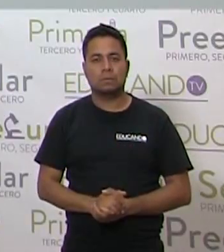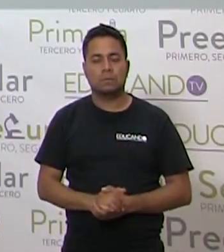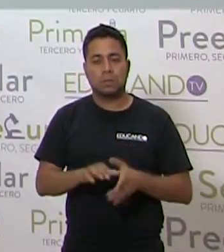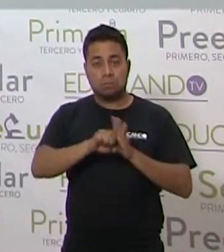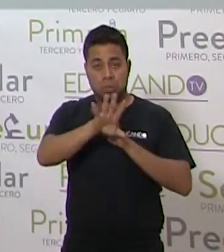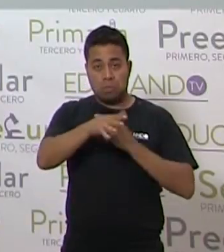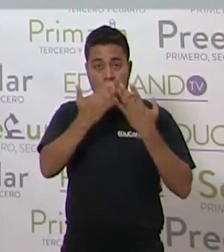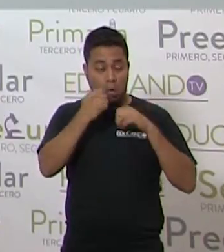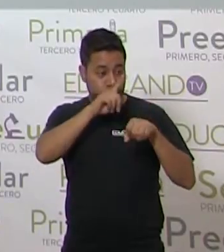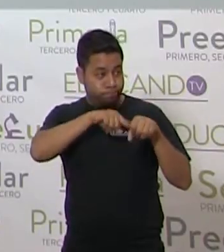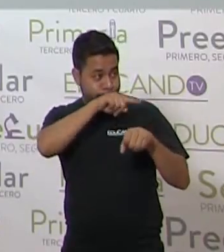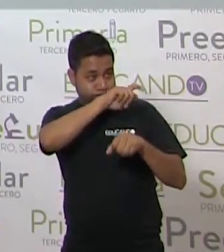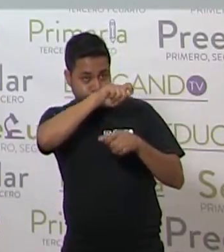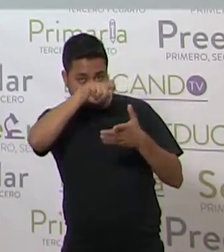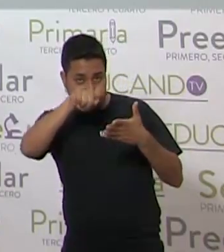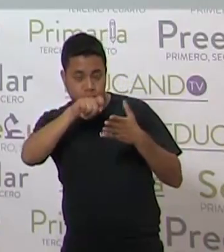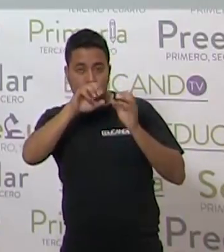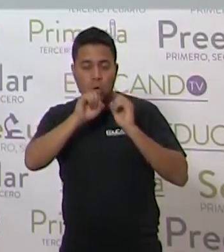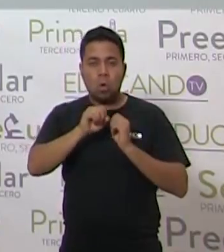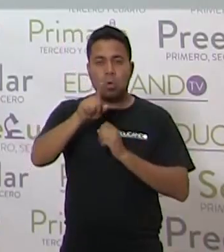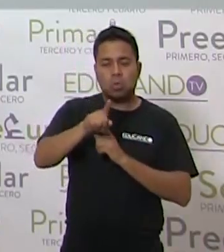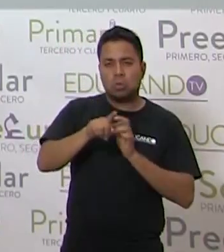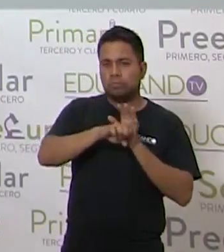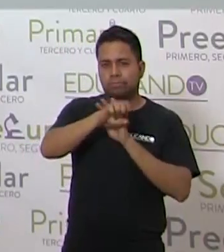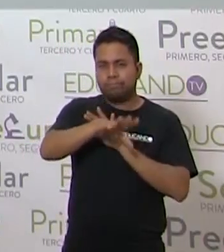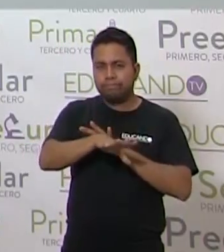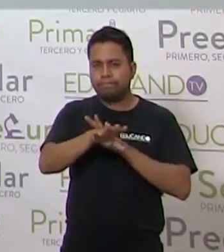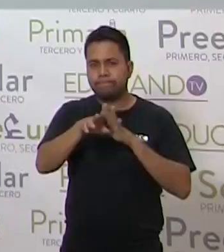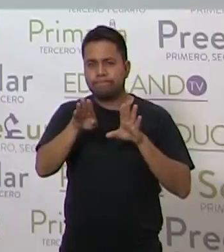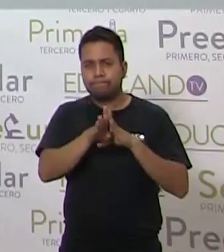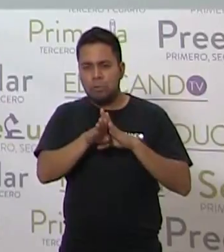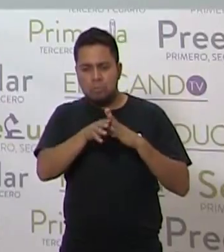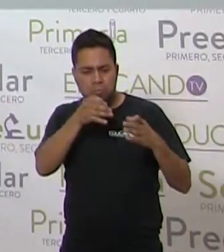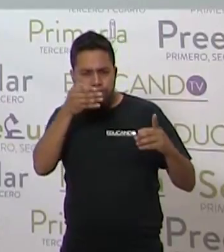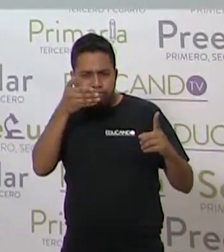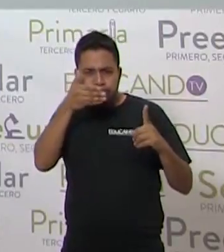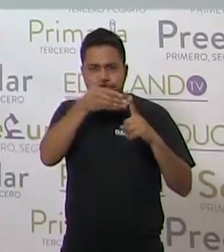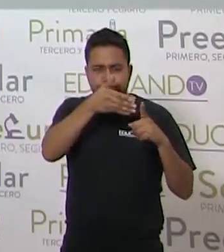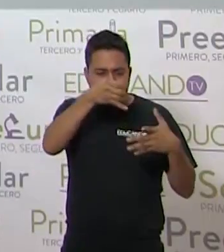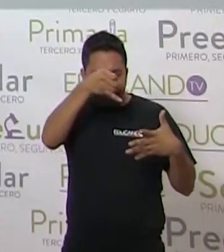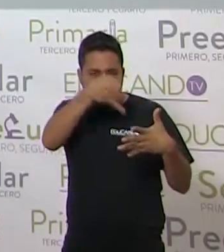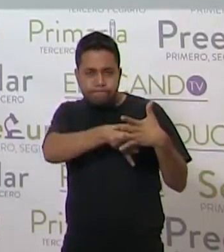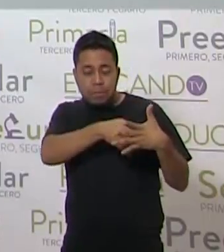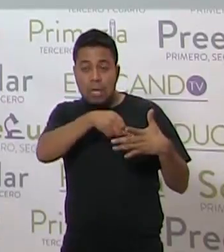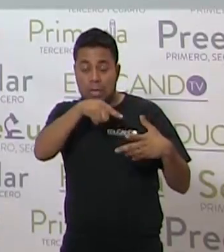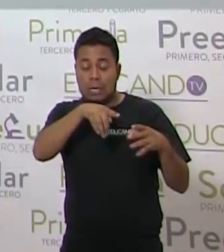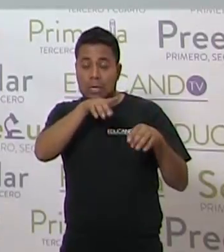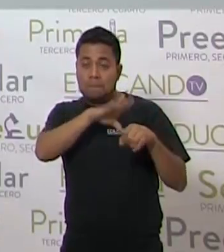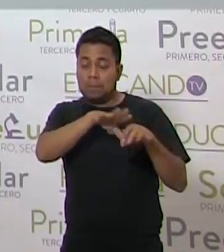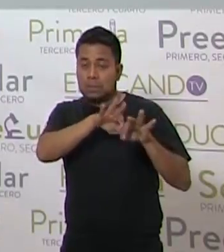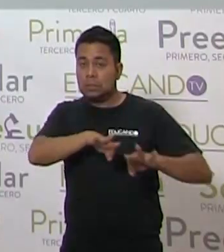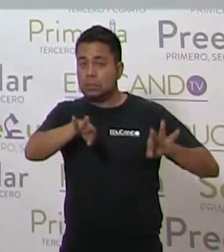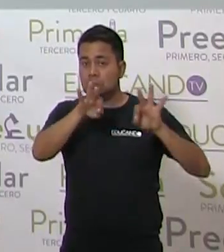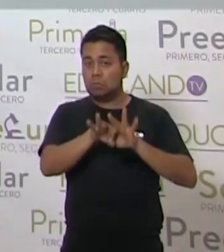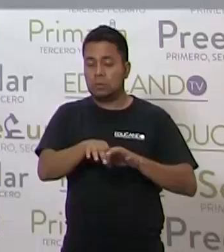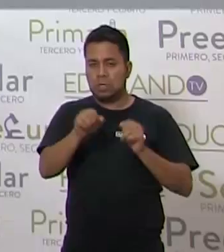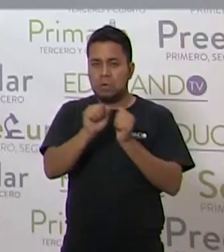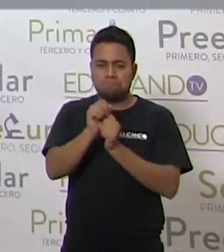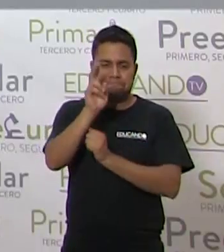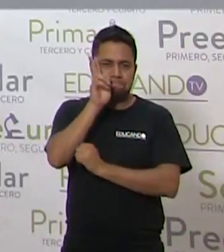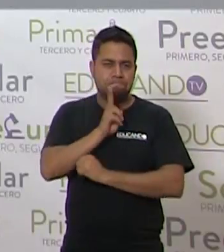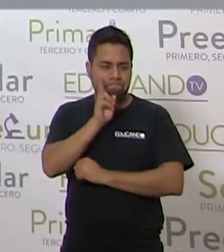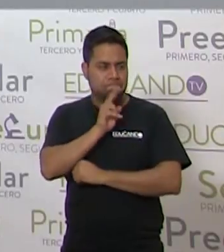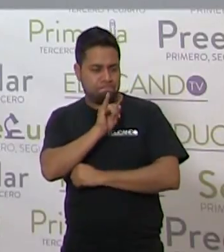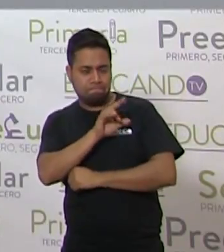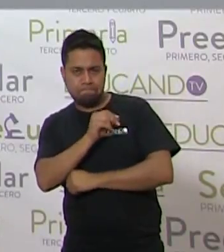coloreado pero también si no queremos irnos o ser un poquito más específicos que es lo más importante también y y comprobar de cierta